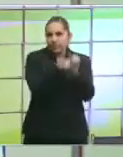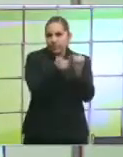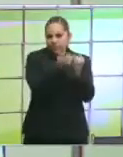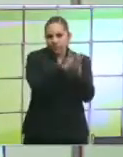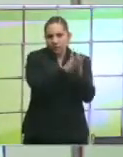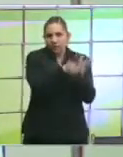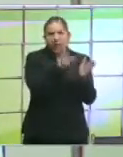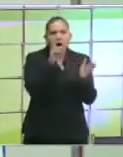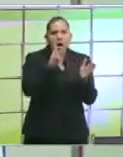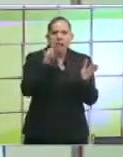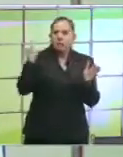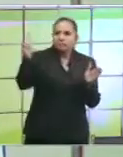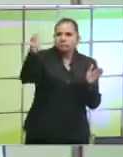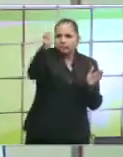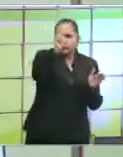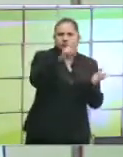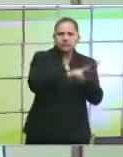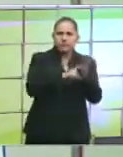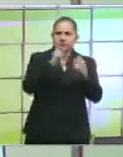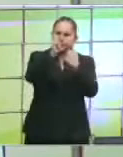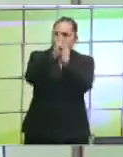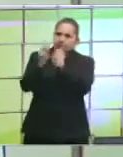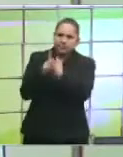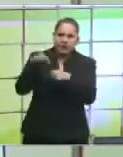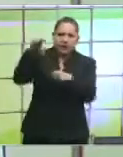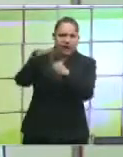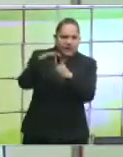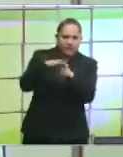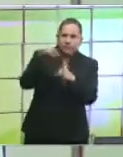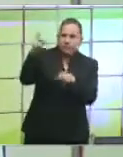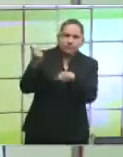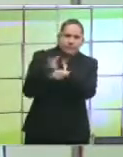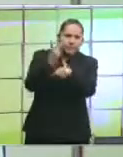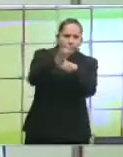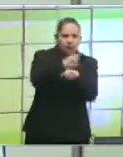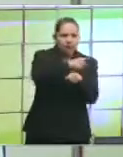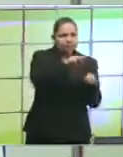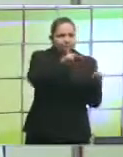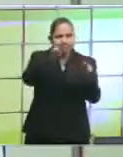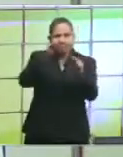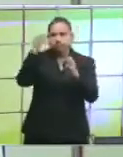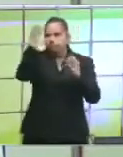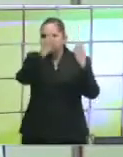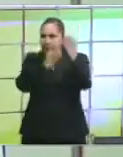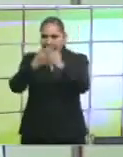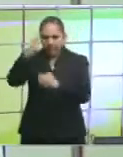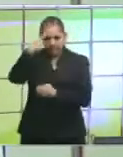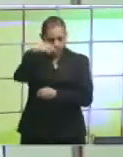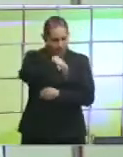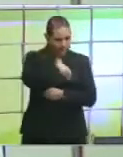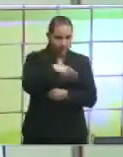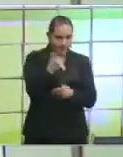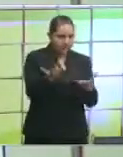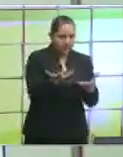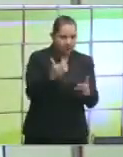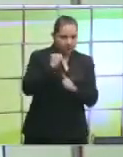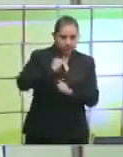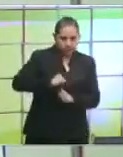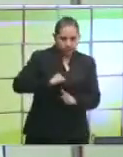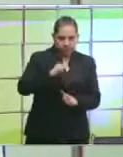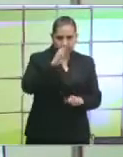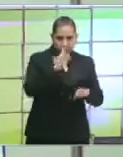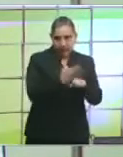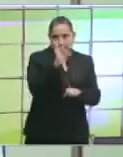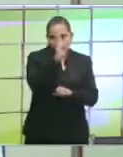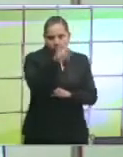electorales del mundo como observadores en fin como muchas otras cosas para tratar de entender la función yo sé que esto puede sonar un poco extraño